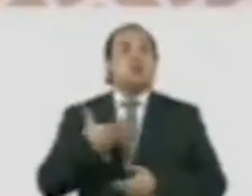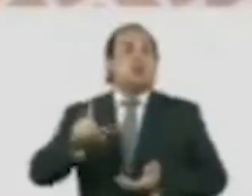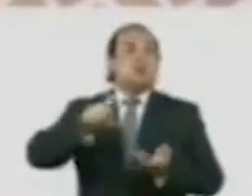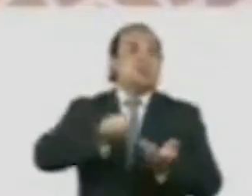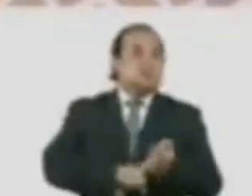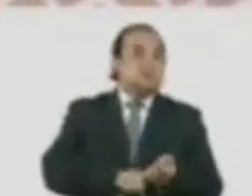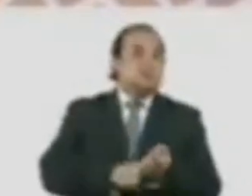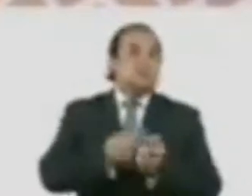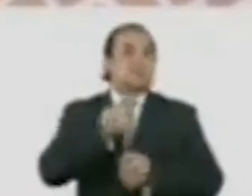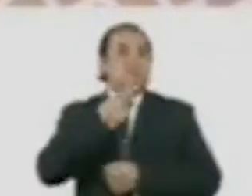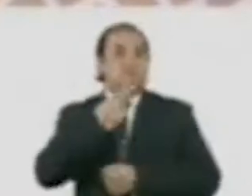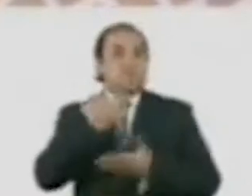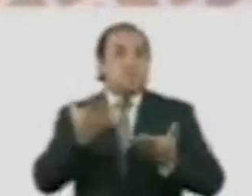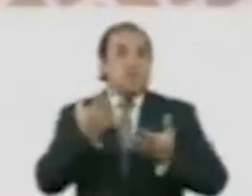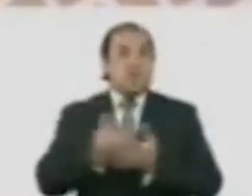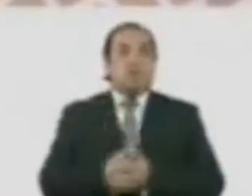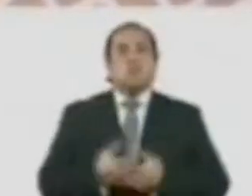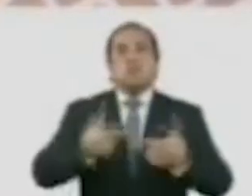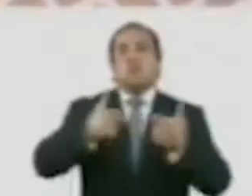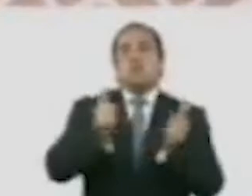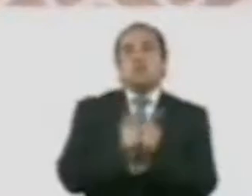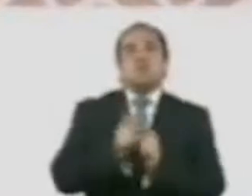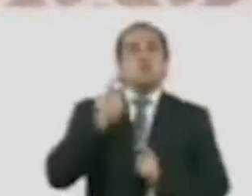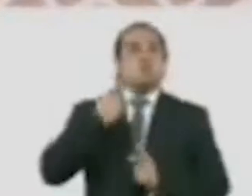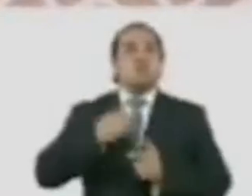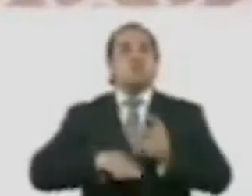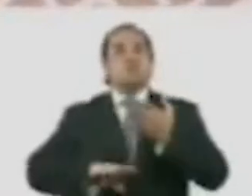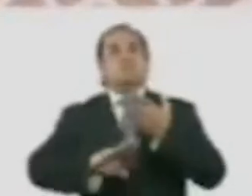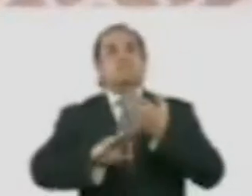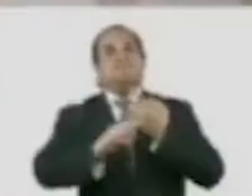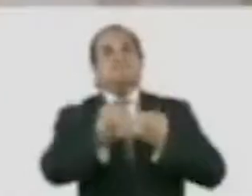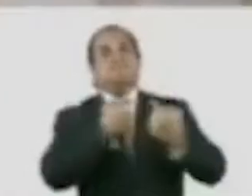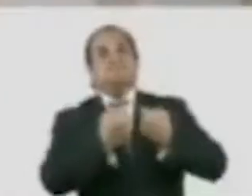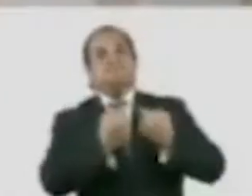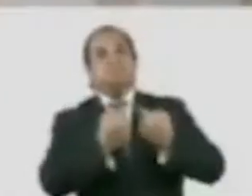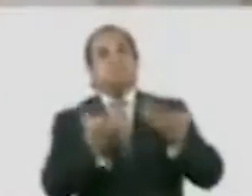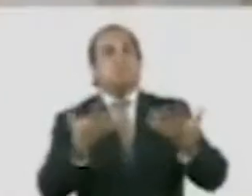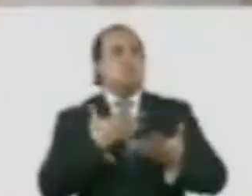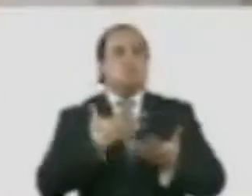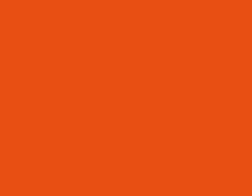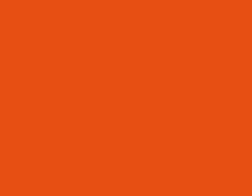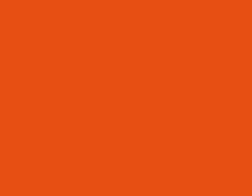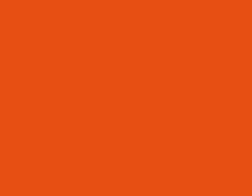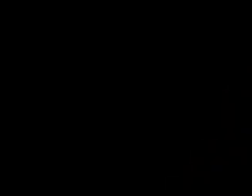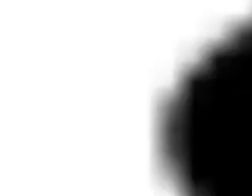que hacen los adversarios que no tienen ninguna moral, ninguna ética,